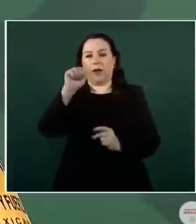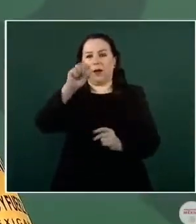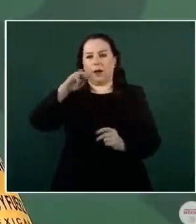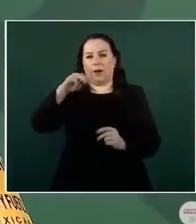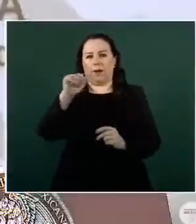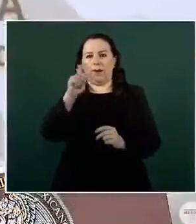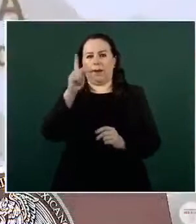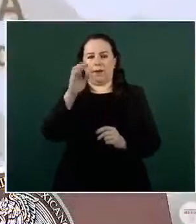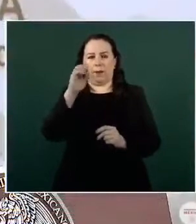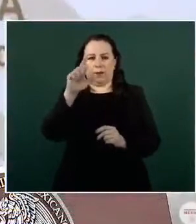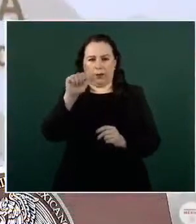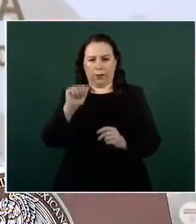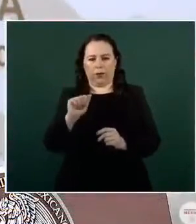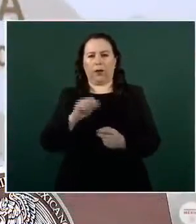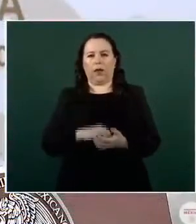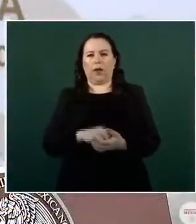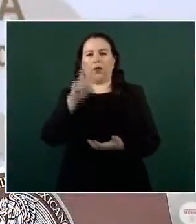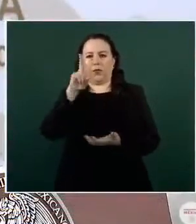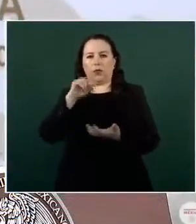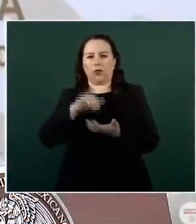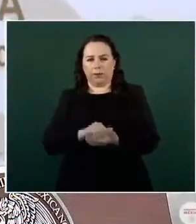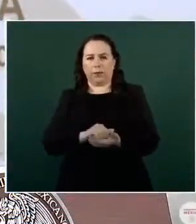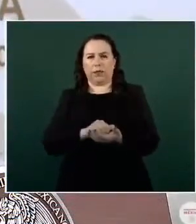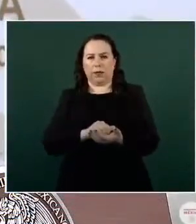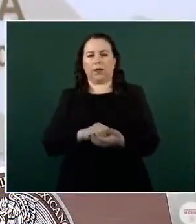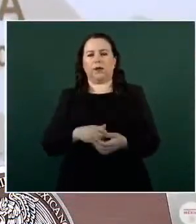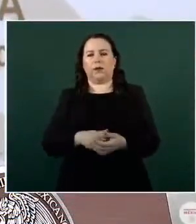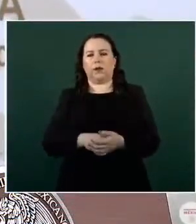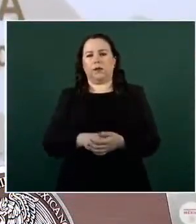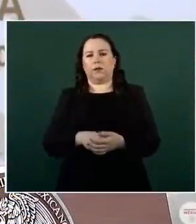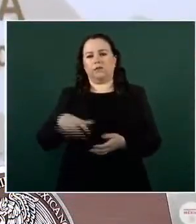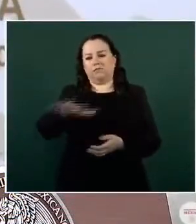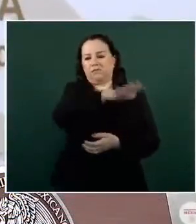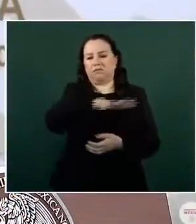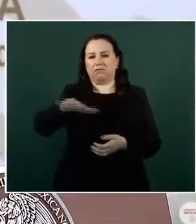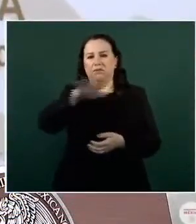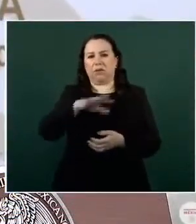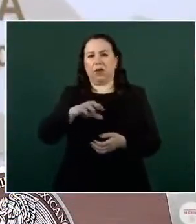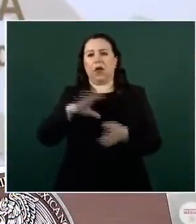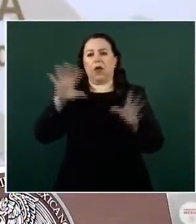2.329 hectáreas y el total que llevamos en la administración